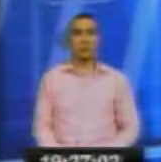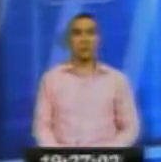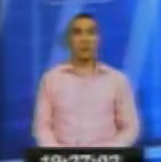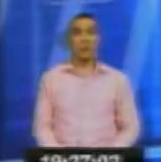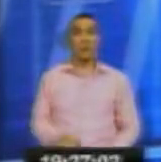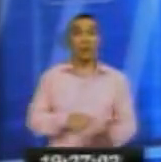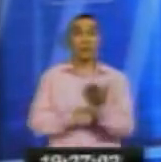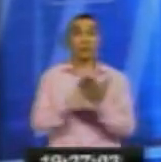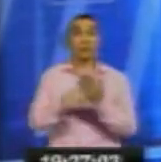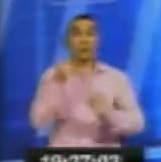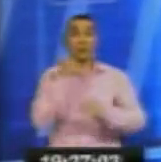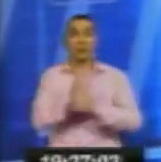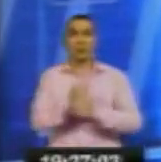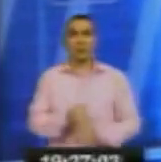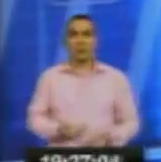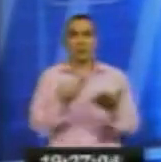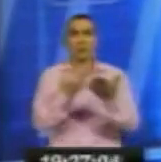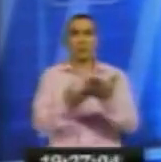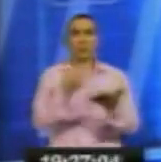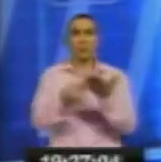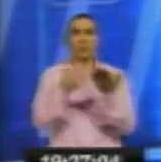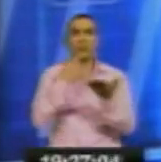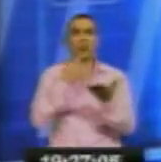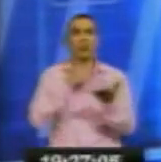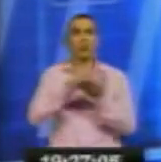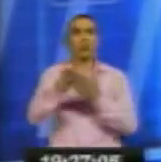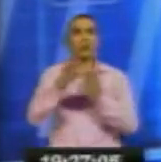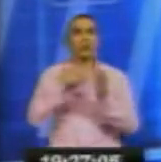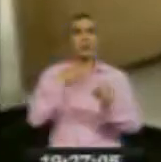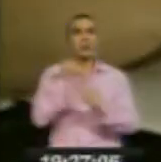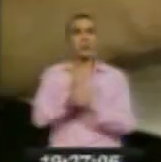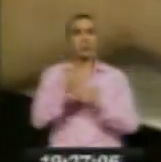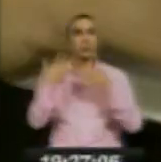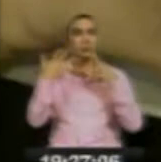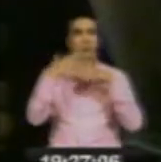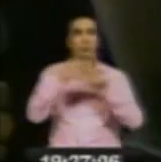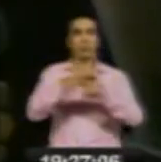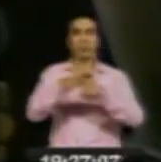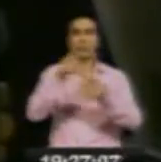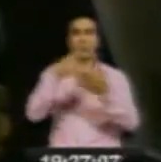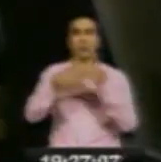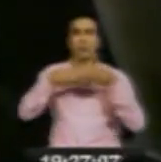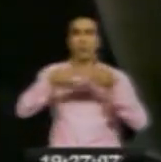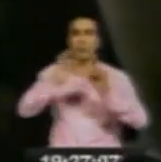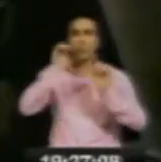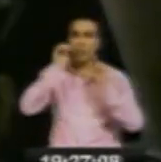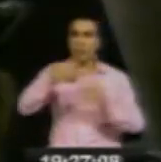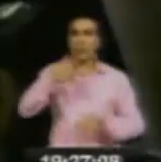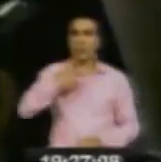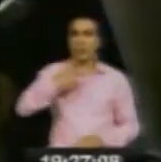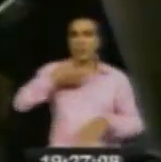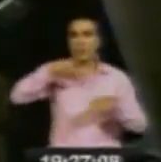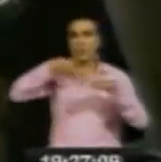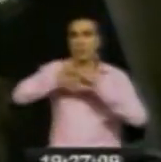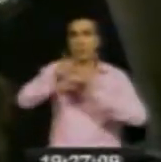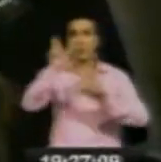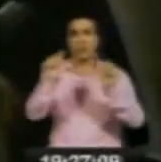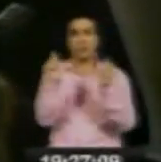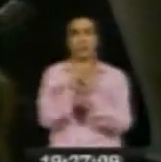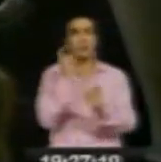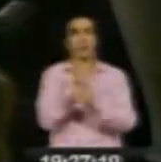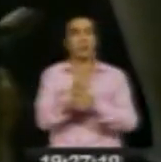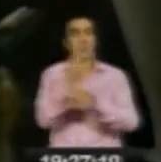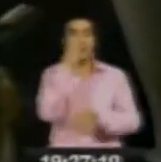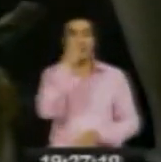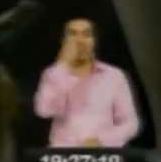El Ministerio de Trabajo presentó la red Socioempleo Inclusivo, una plataforma que permite el ingreso de personas con discapacidad